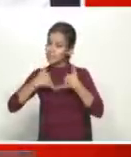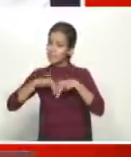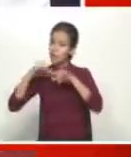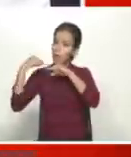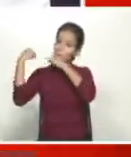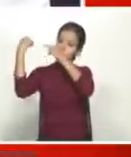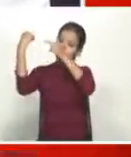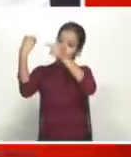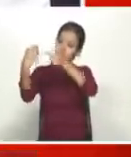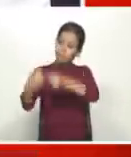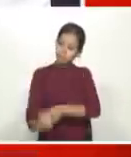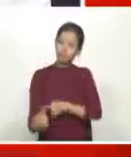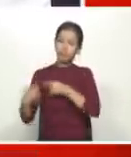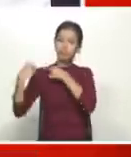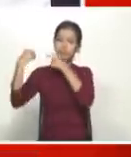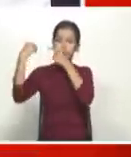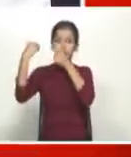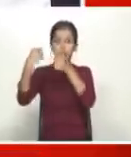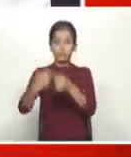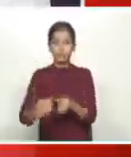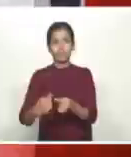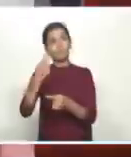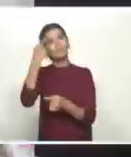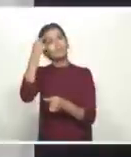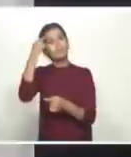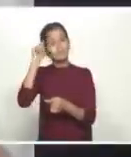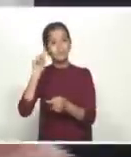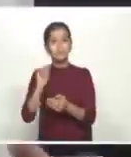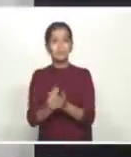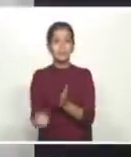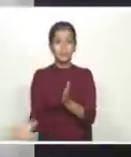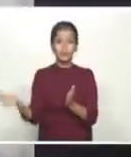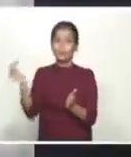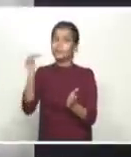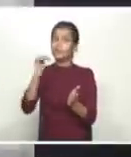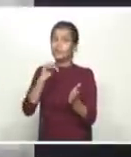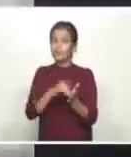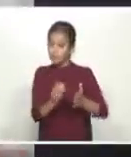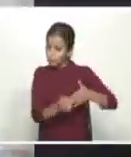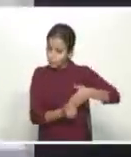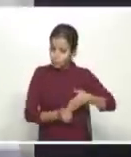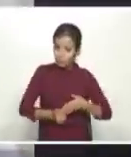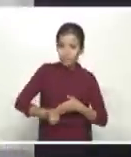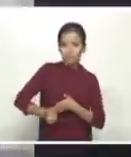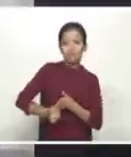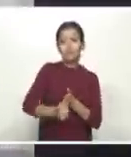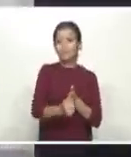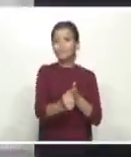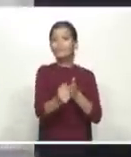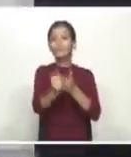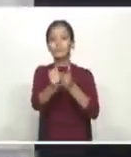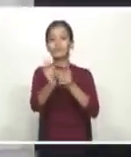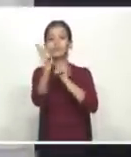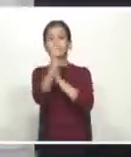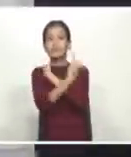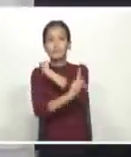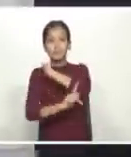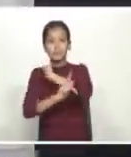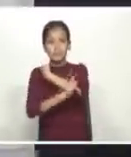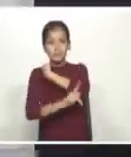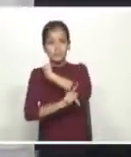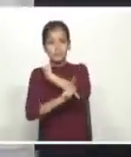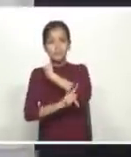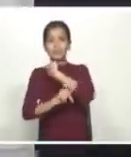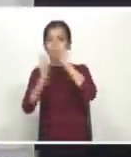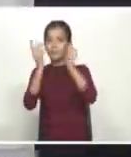y noche para poder volver a estar en esta posición y retribuirle al